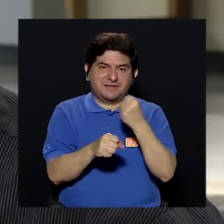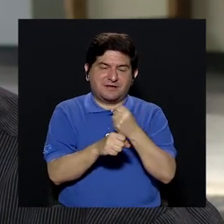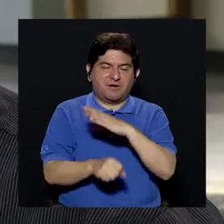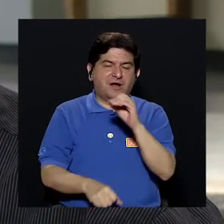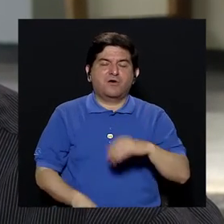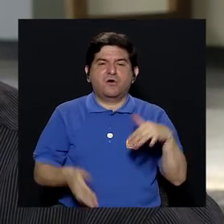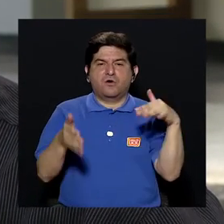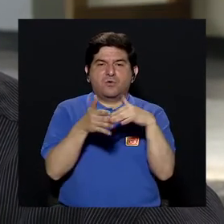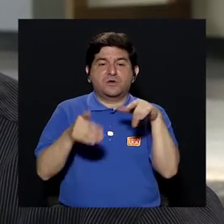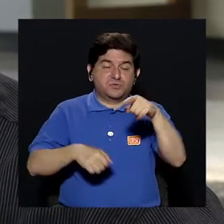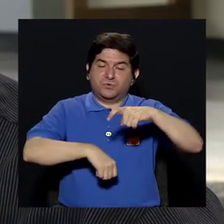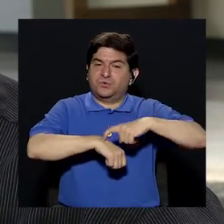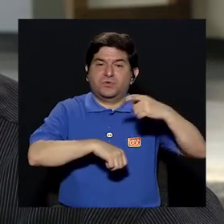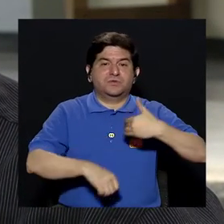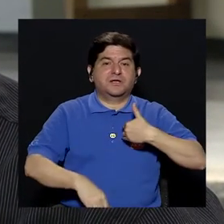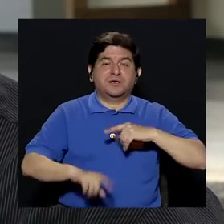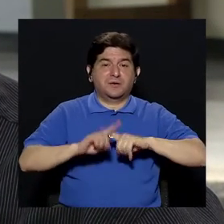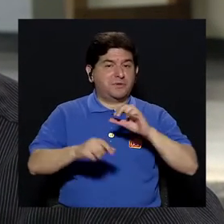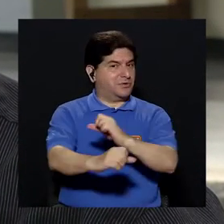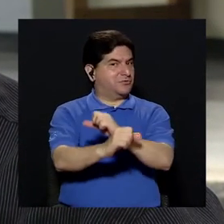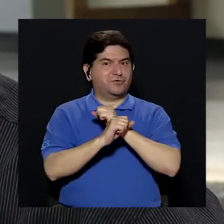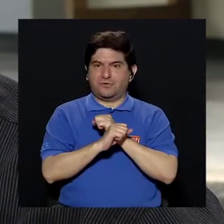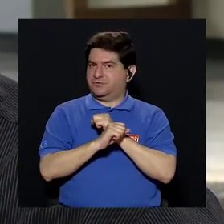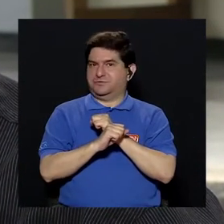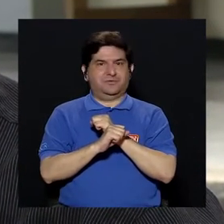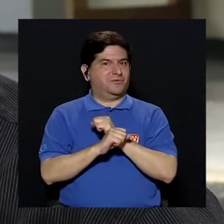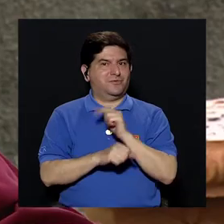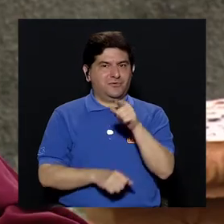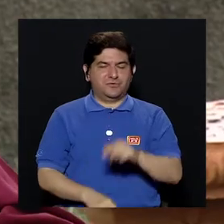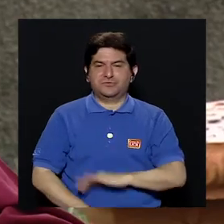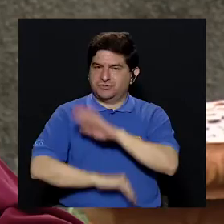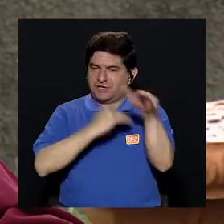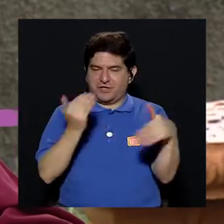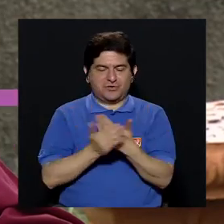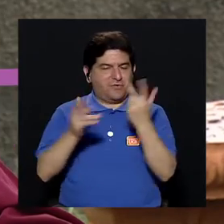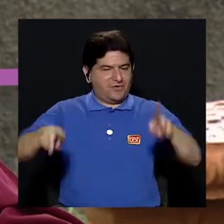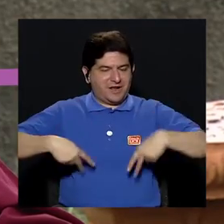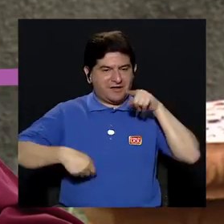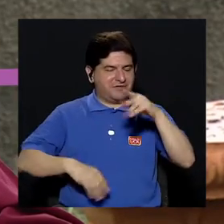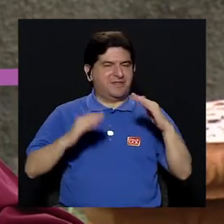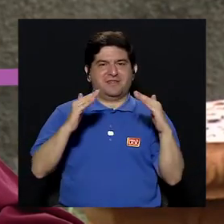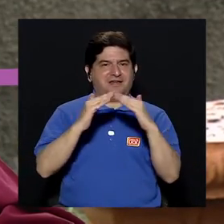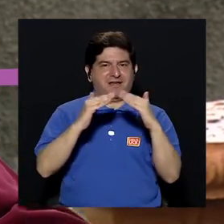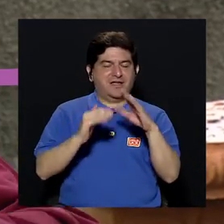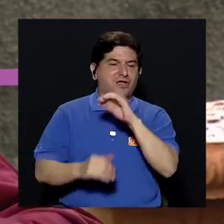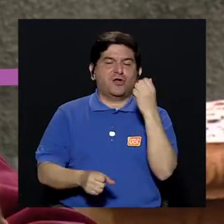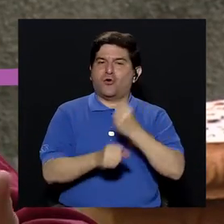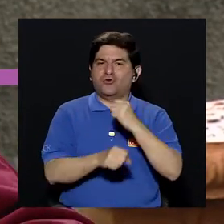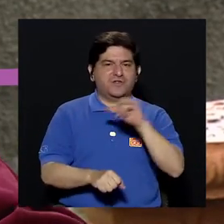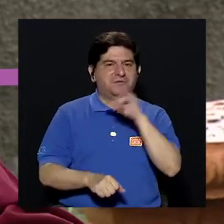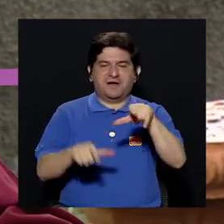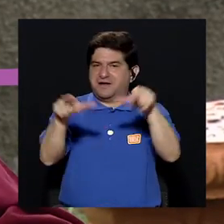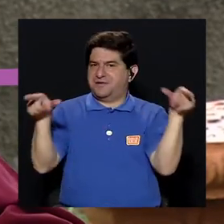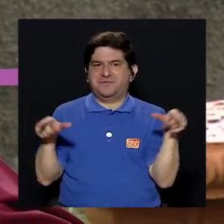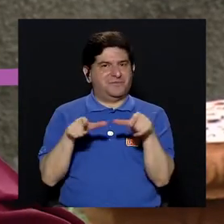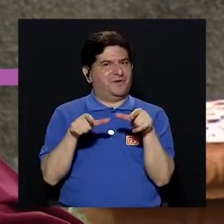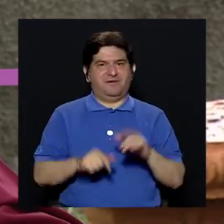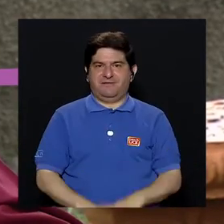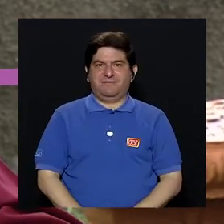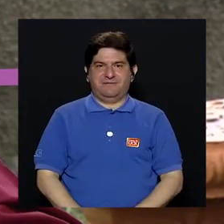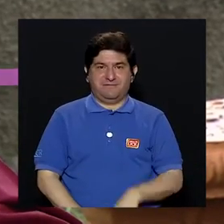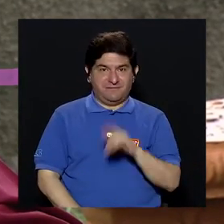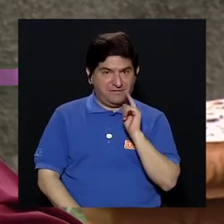o de estudio temporal que usted tiene en ese momento, pero nadie le garantiza que usted va el resto de su vida a vivir ahí, ¿verdad? O más bien trabajar ahí, y